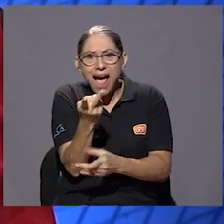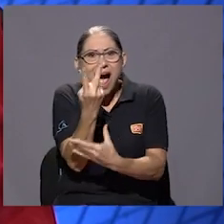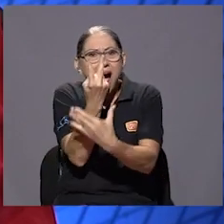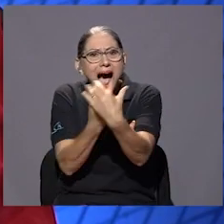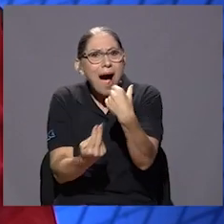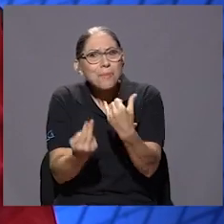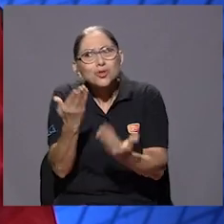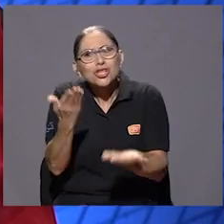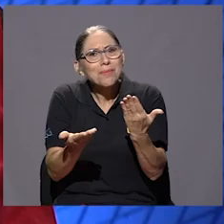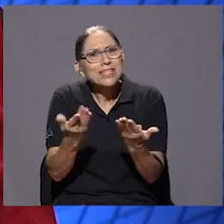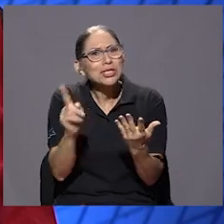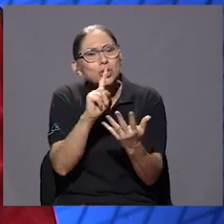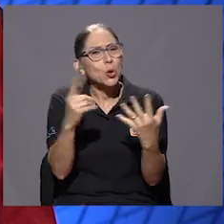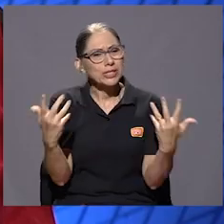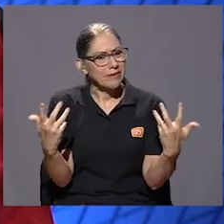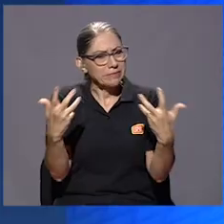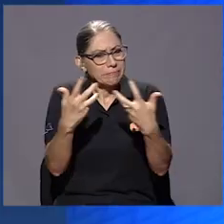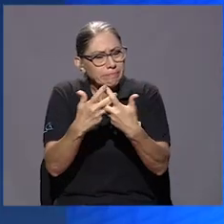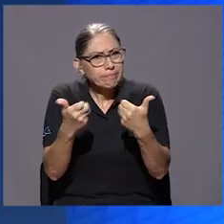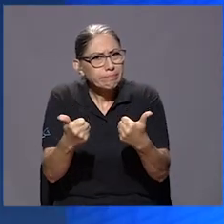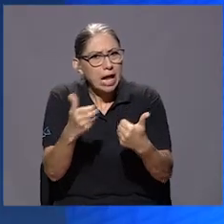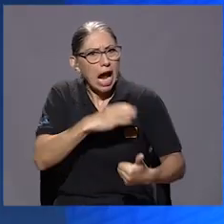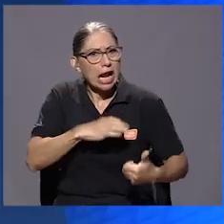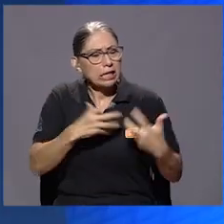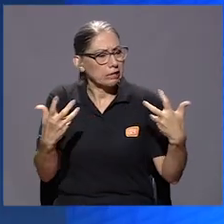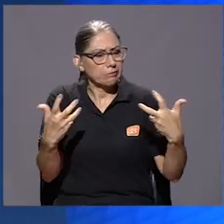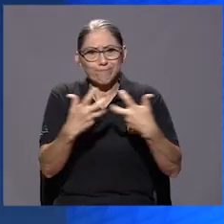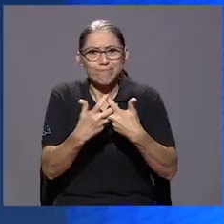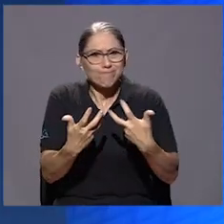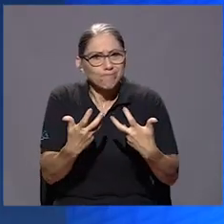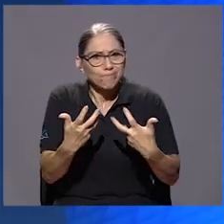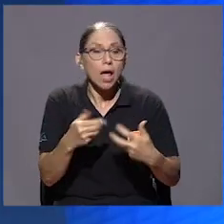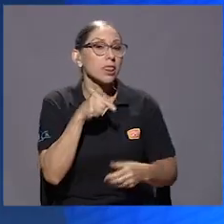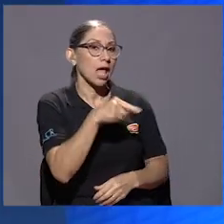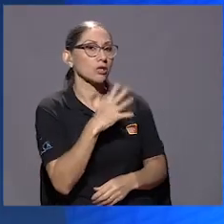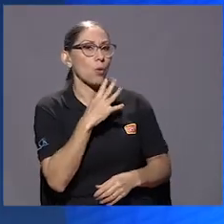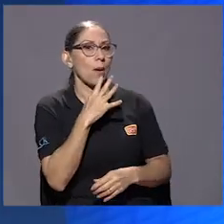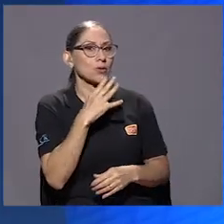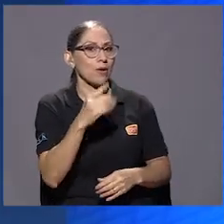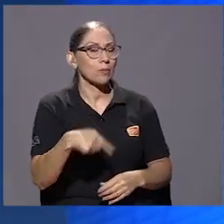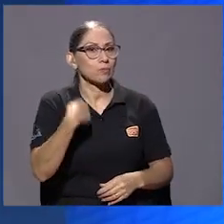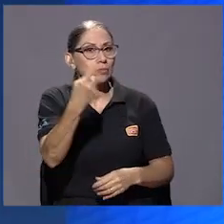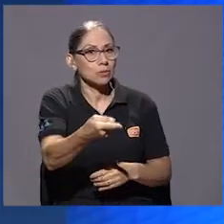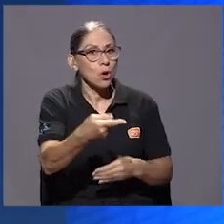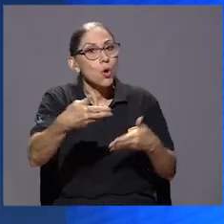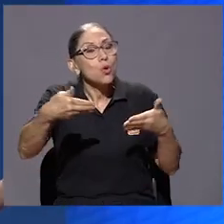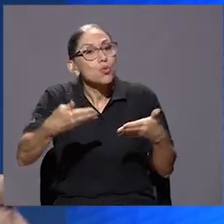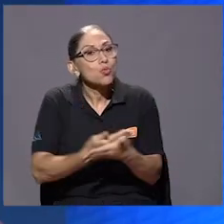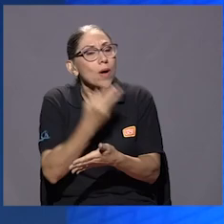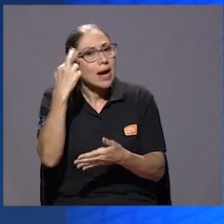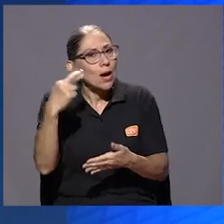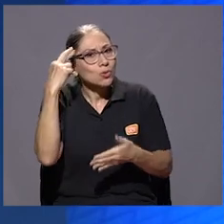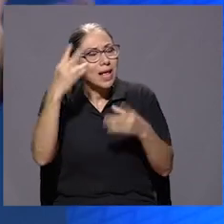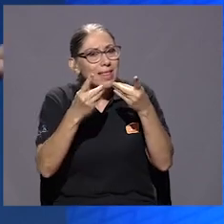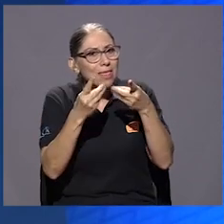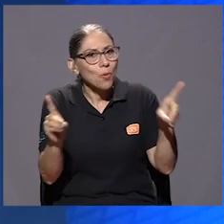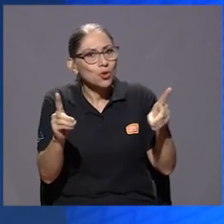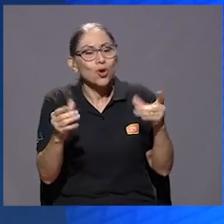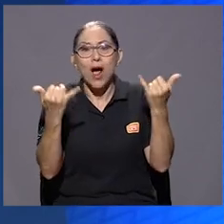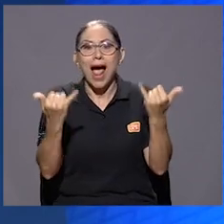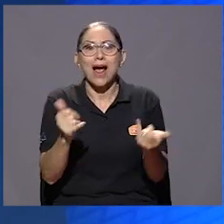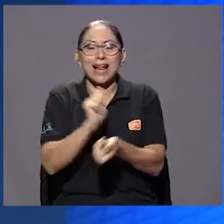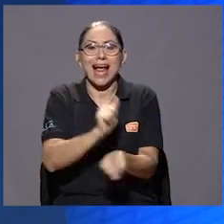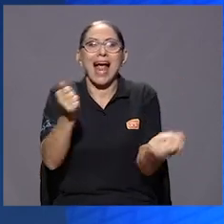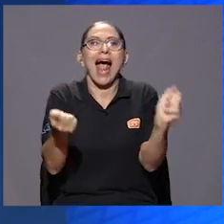una incompatibilidad de caracteres. Y de eso, casualmente, es que vamos a hablar en el tercer bloque de esta nueva causal de divorcio y cómo cambia